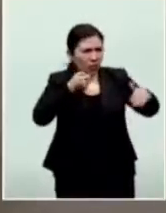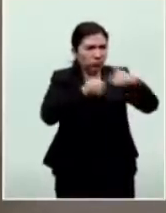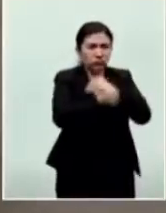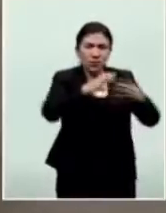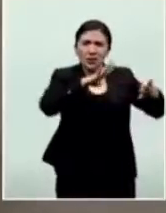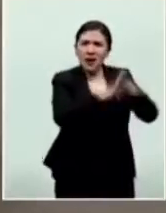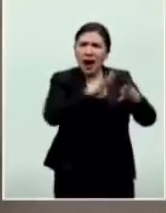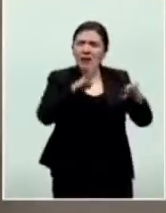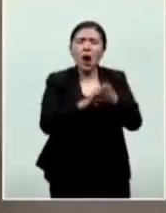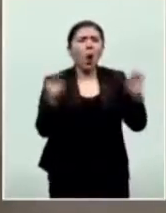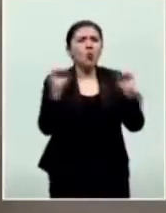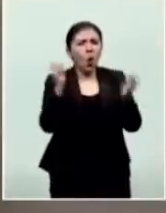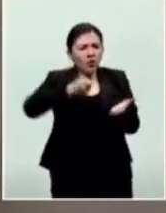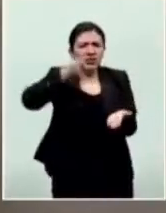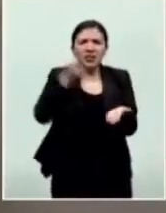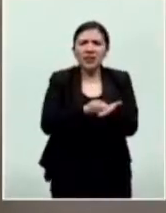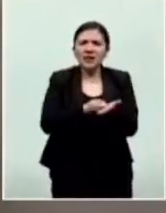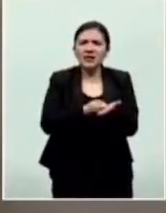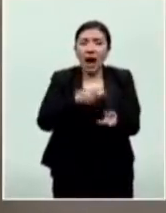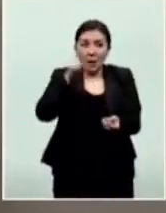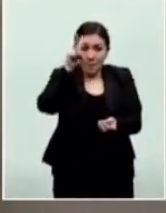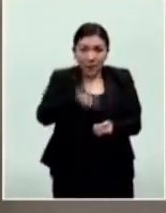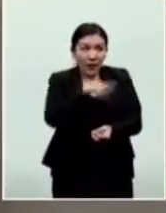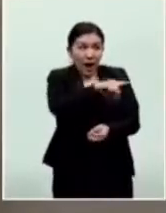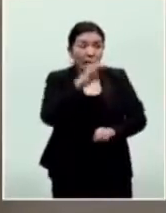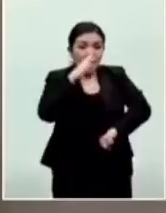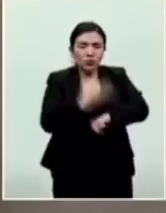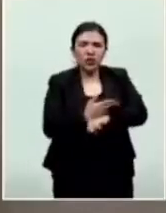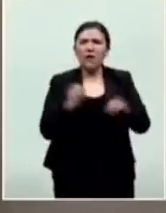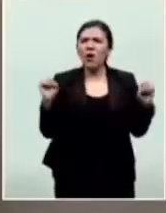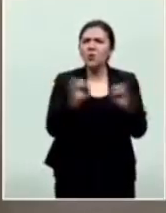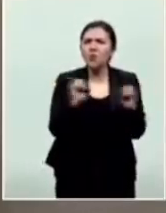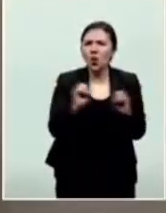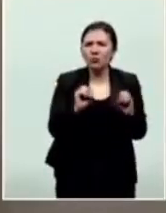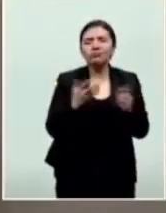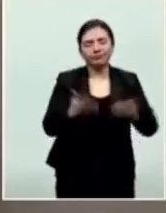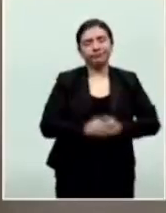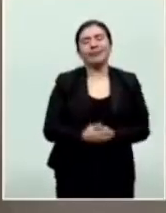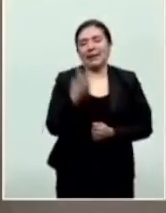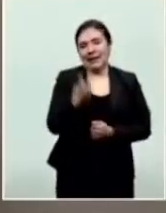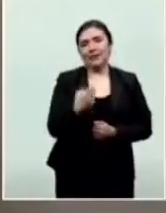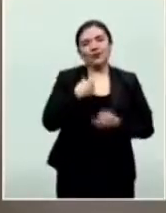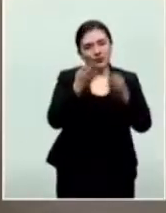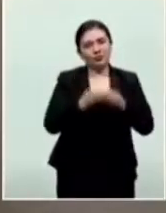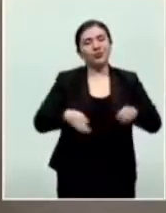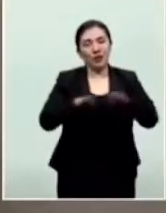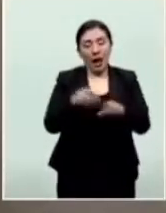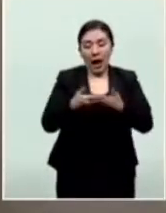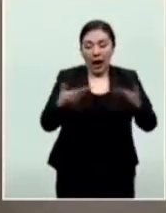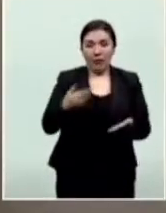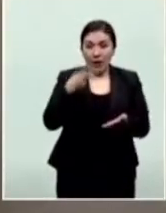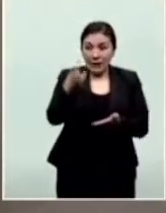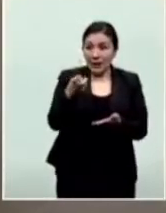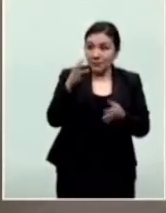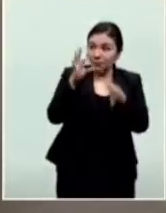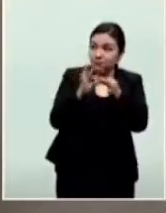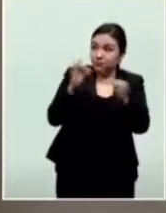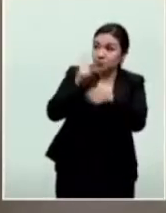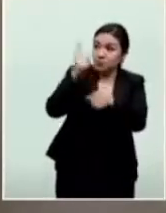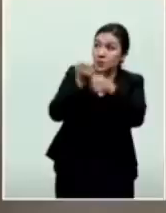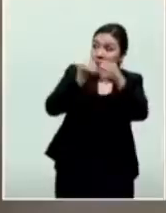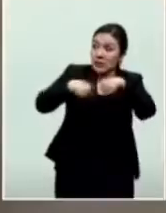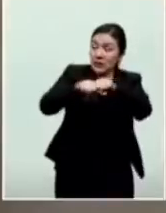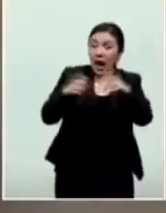que se acredite su responsabilidad. Quiero aprovechar esta importante sentencia de la primera